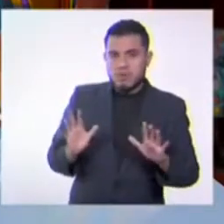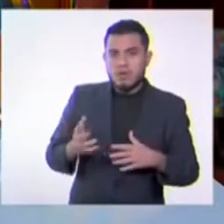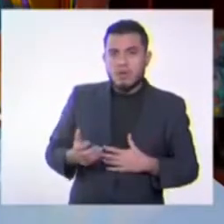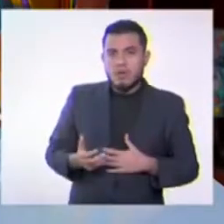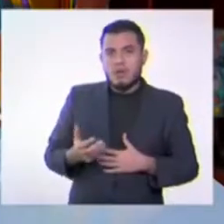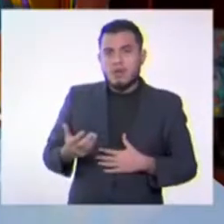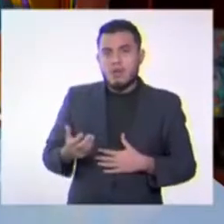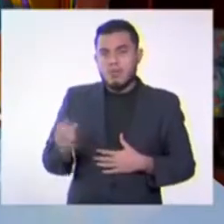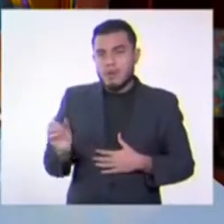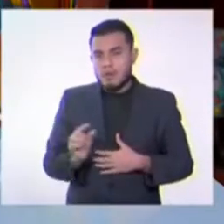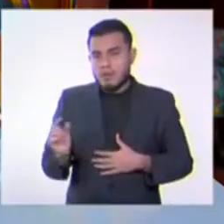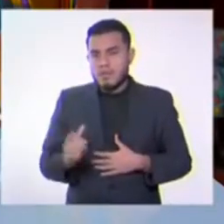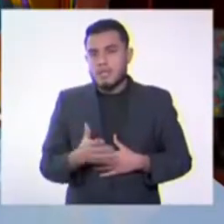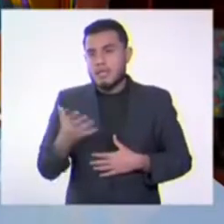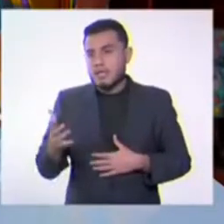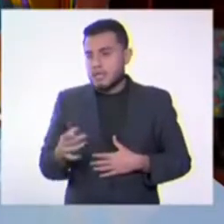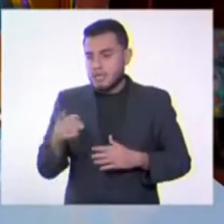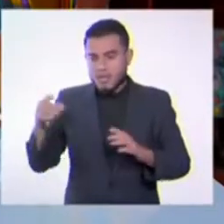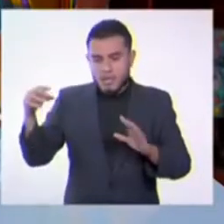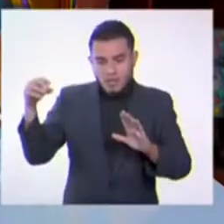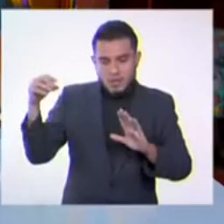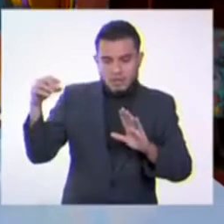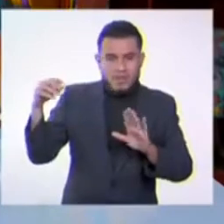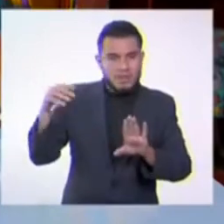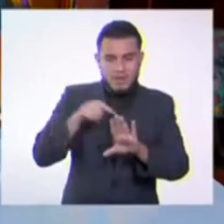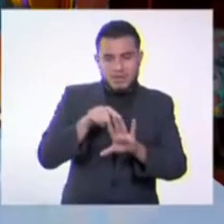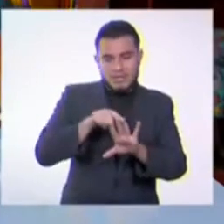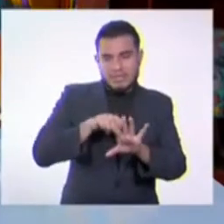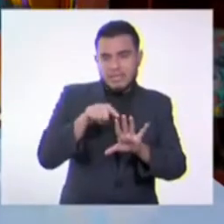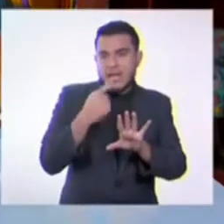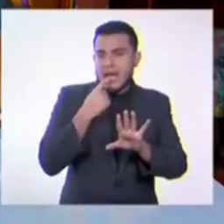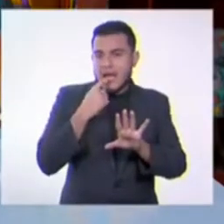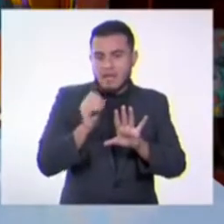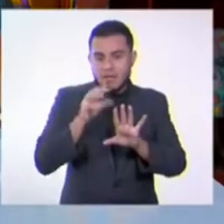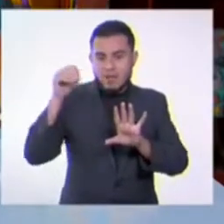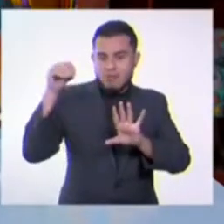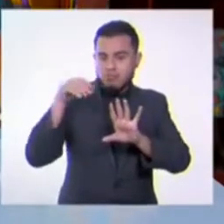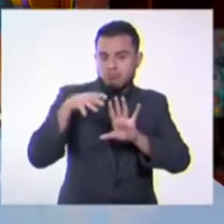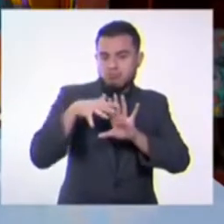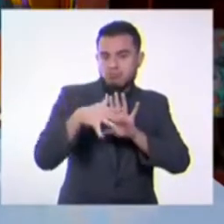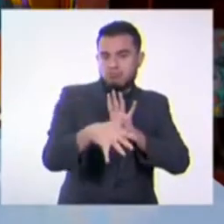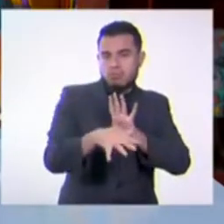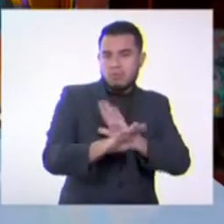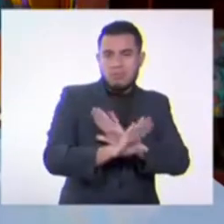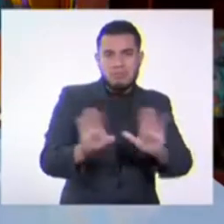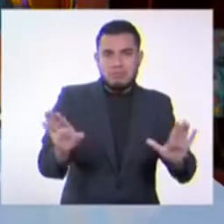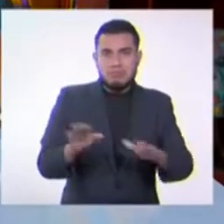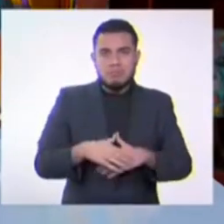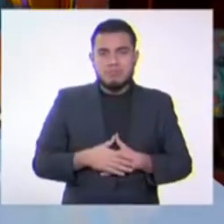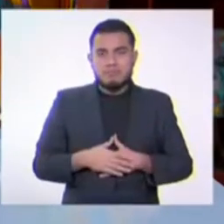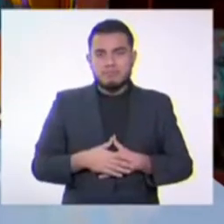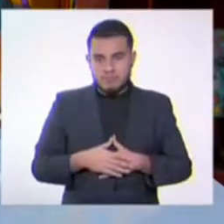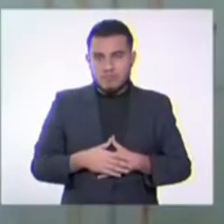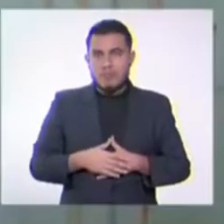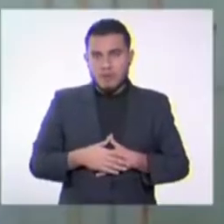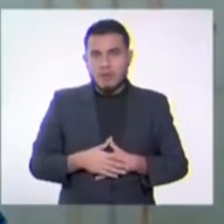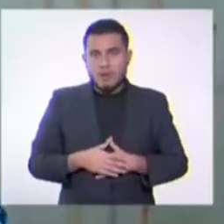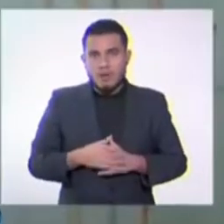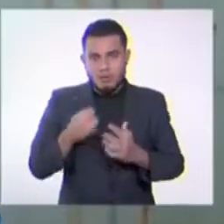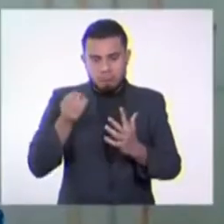permite que atraviese toda la luz y por lo tanto podamos obtener información de lo que ocurre en el otro